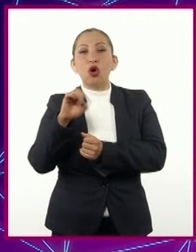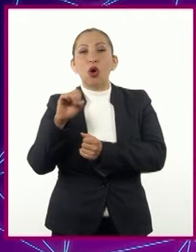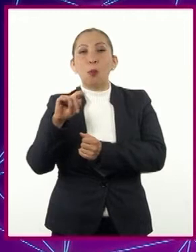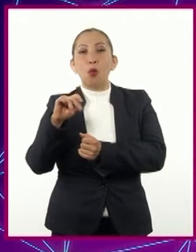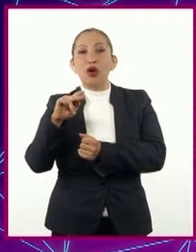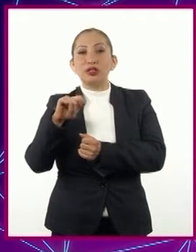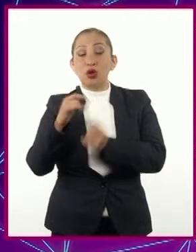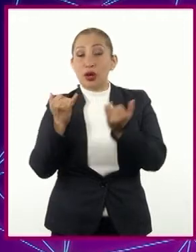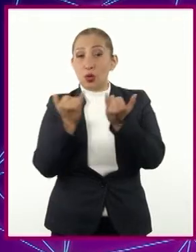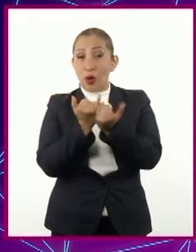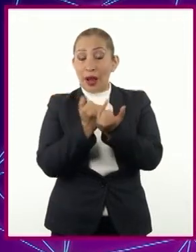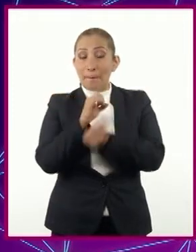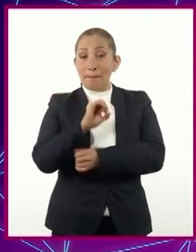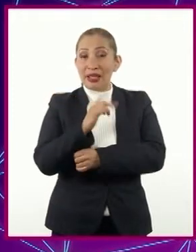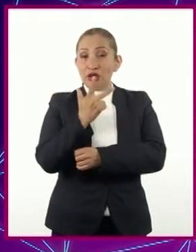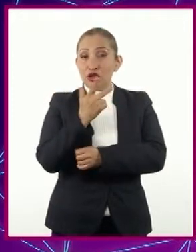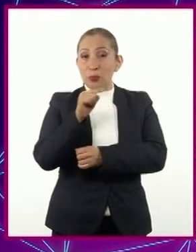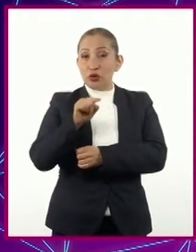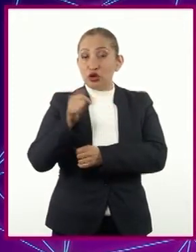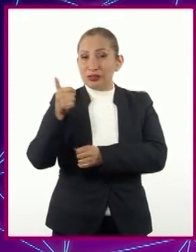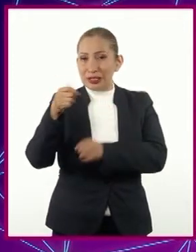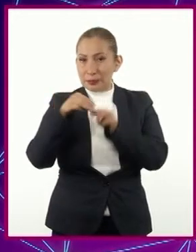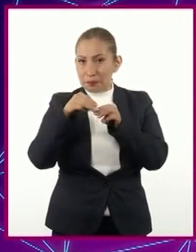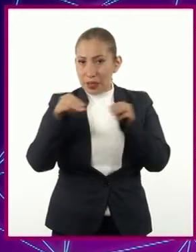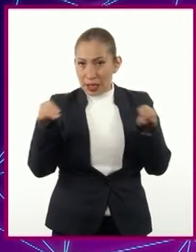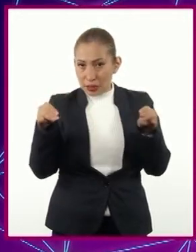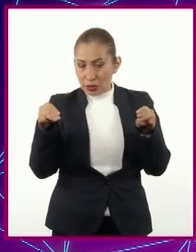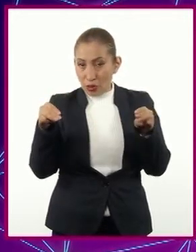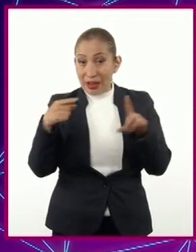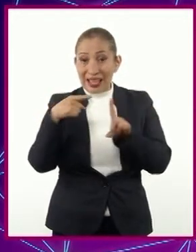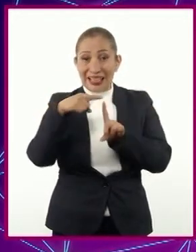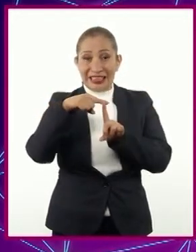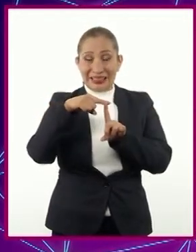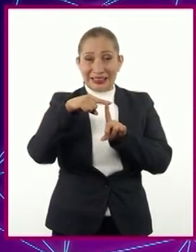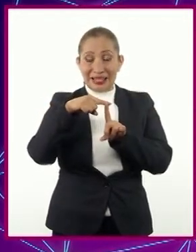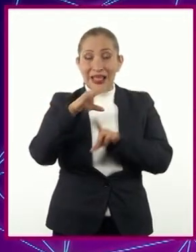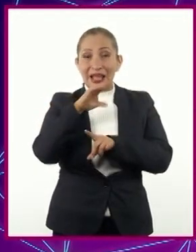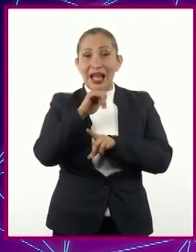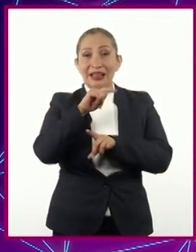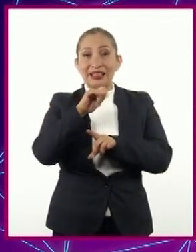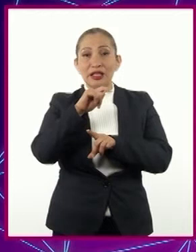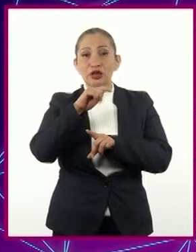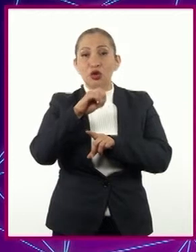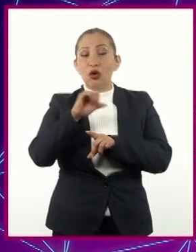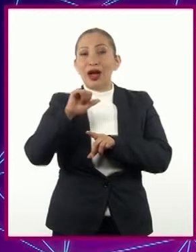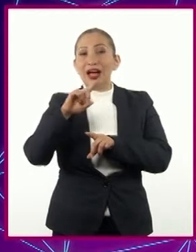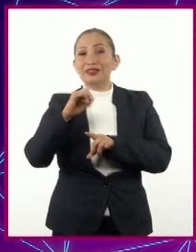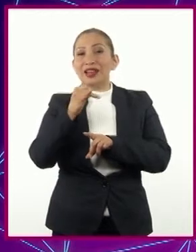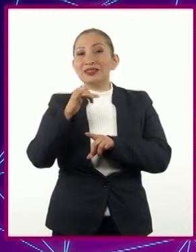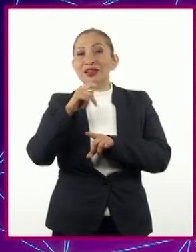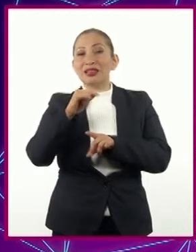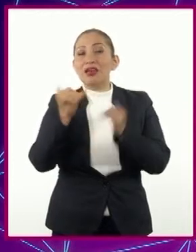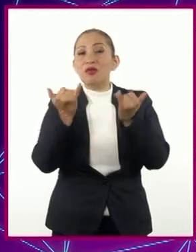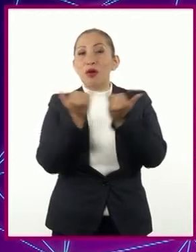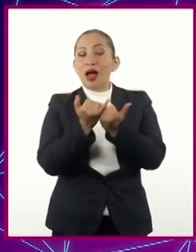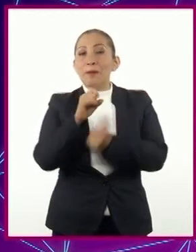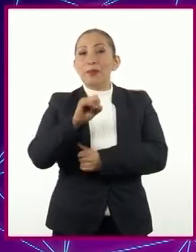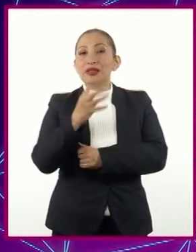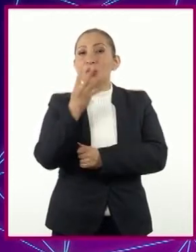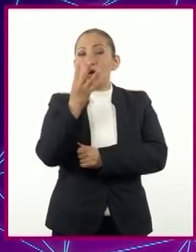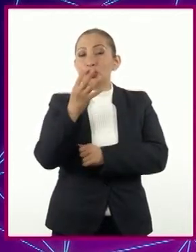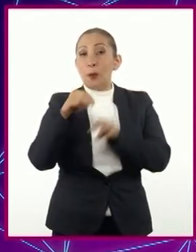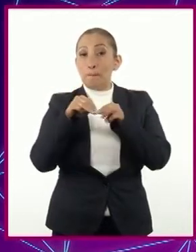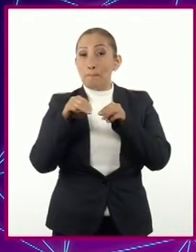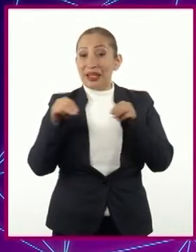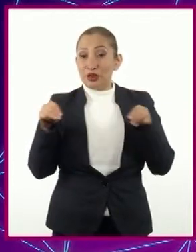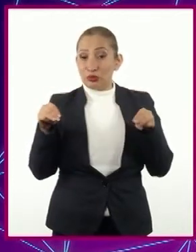que es igual a 28.6 metros, entre el cateto adyacente, que es igual a 24